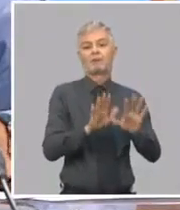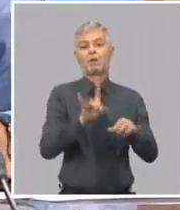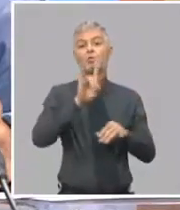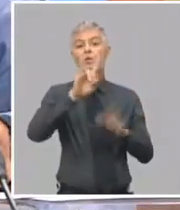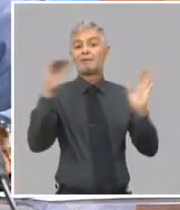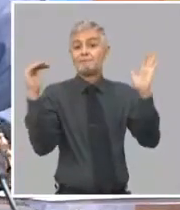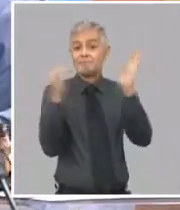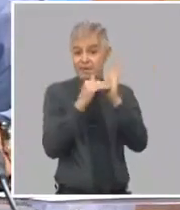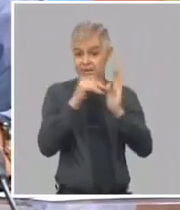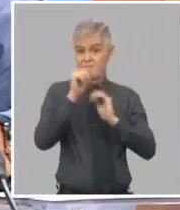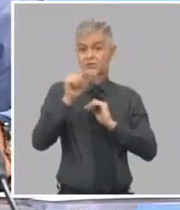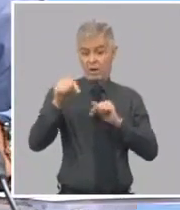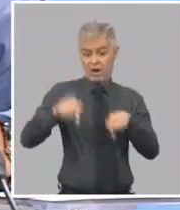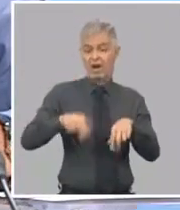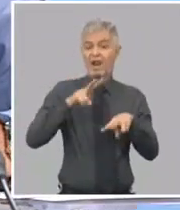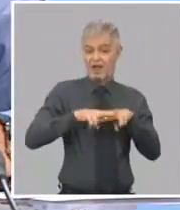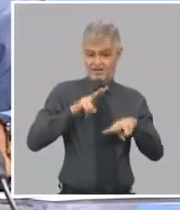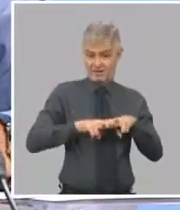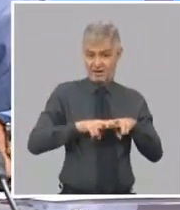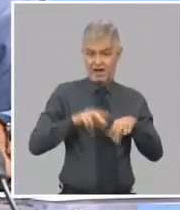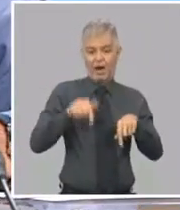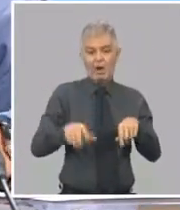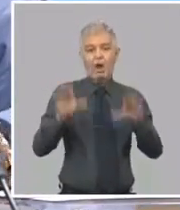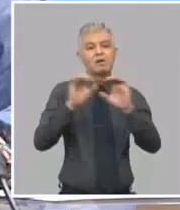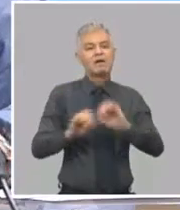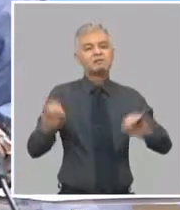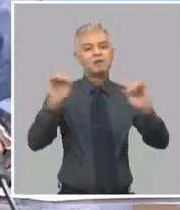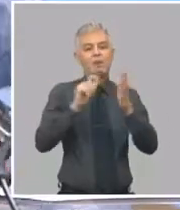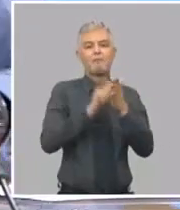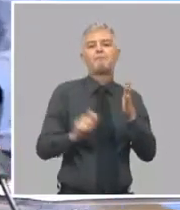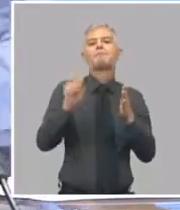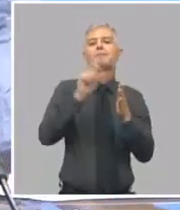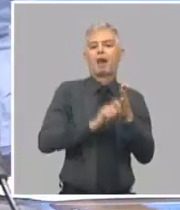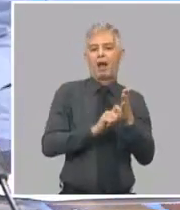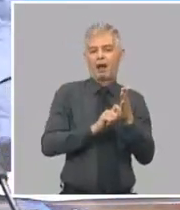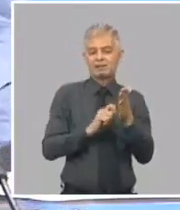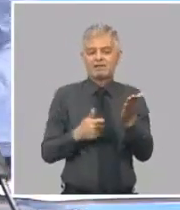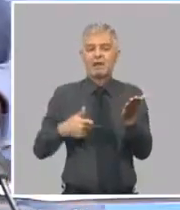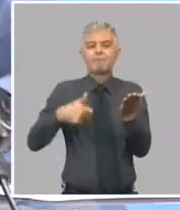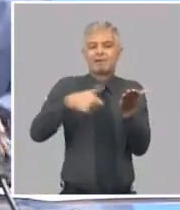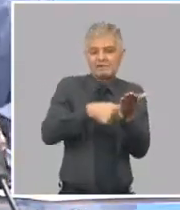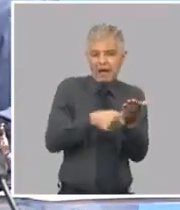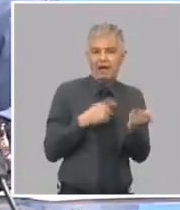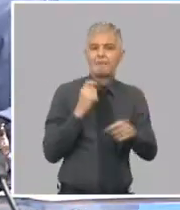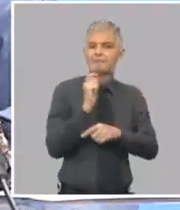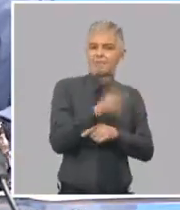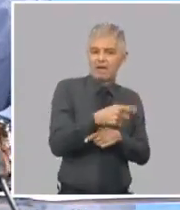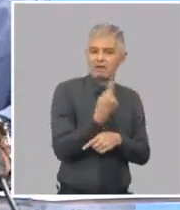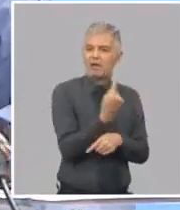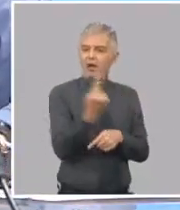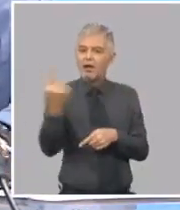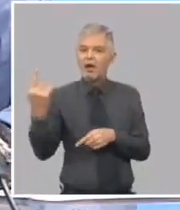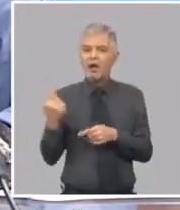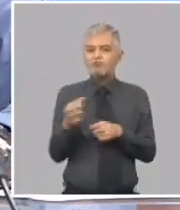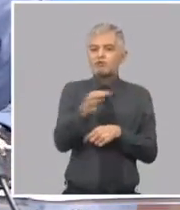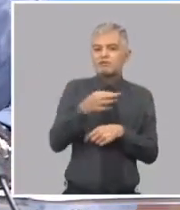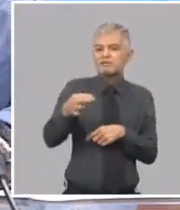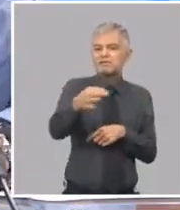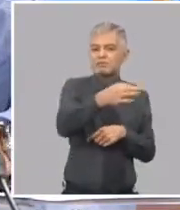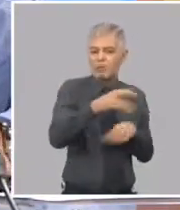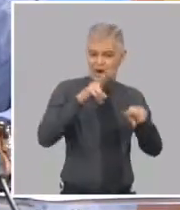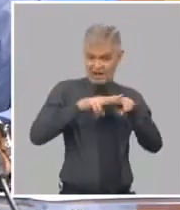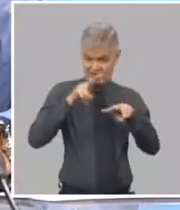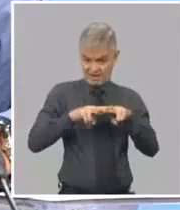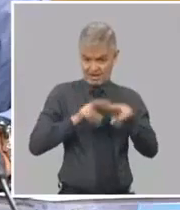más de 9000 y se han realizado un plan de transportación eso se ha coordinado buenos consejos defensa se le venden los pasajes en cada uno de los municipios de la habana se